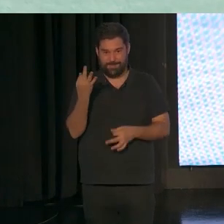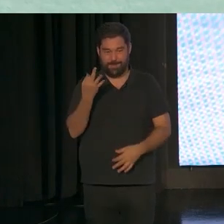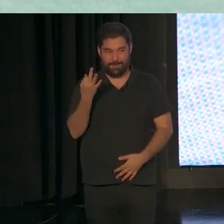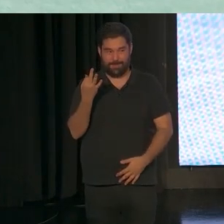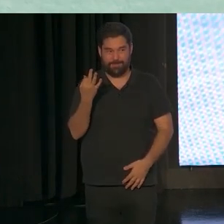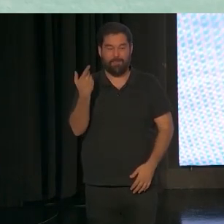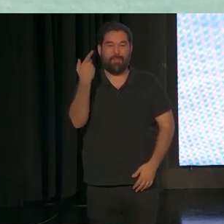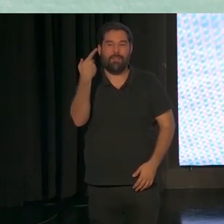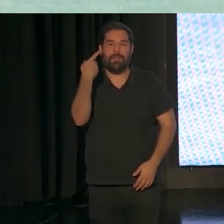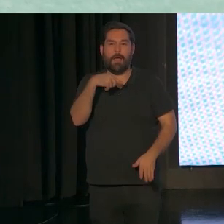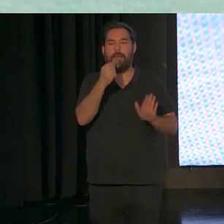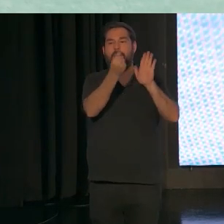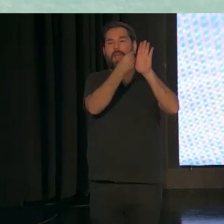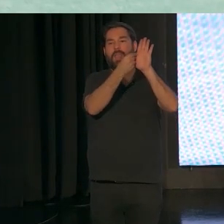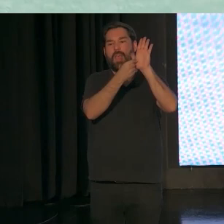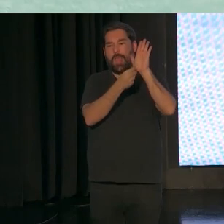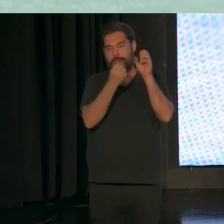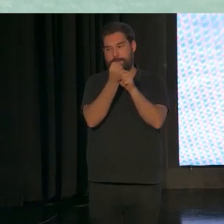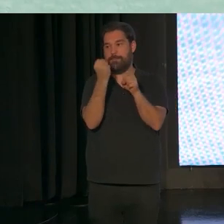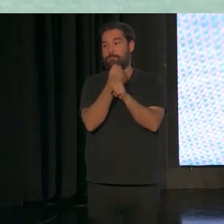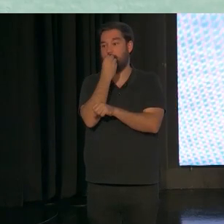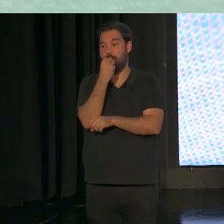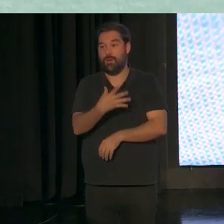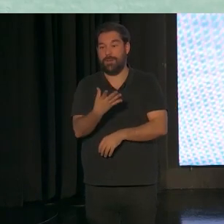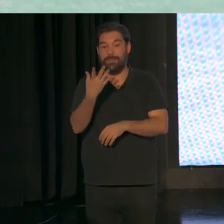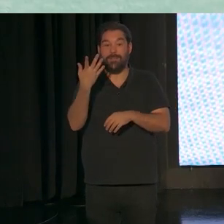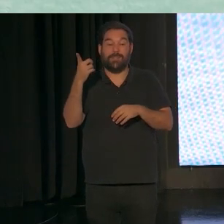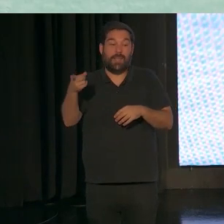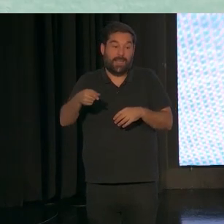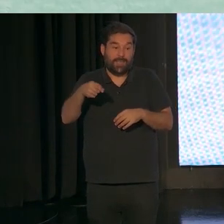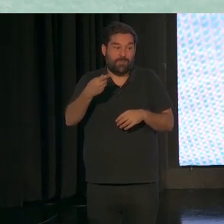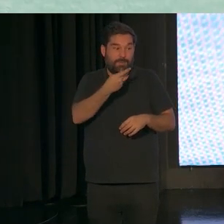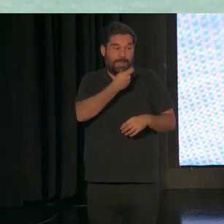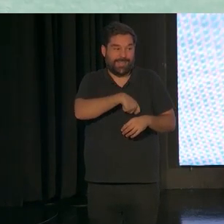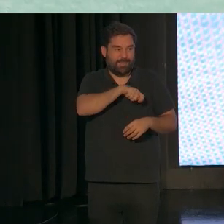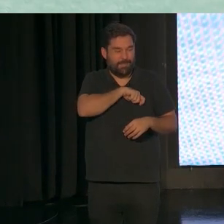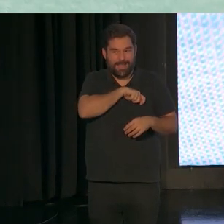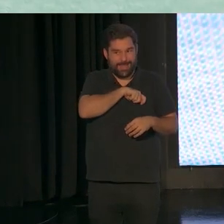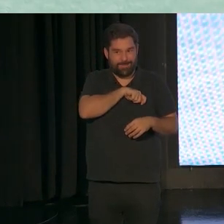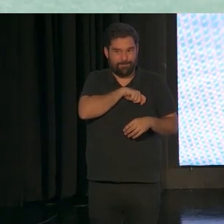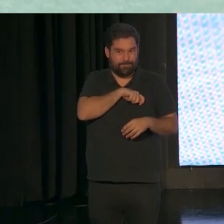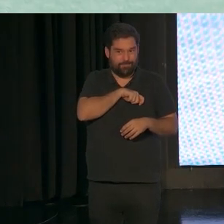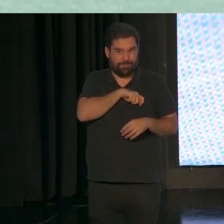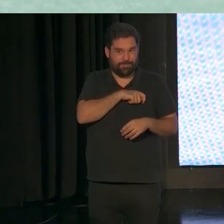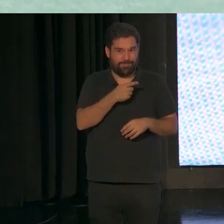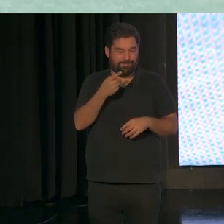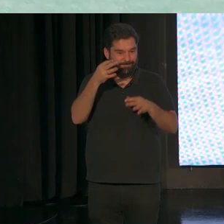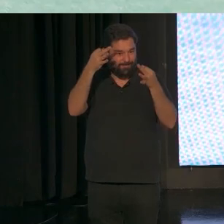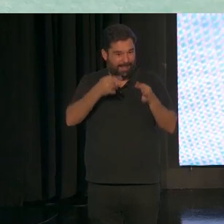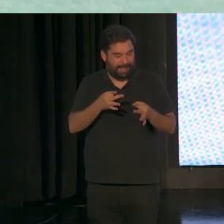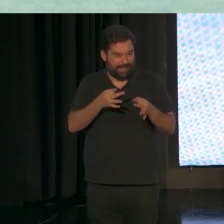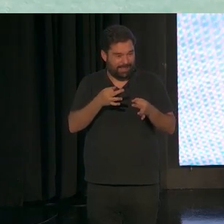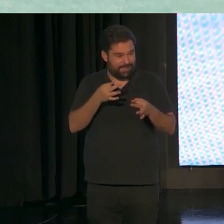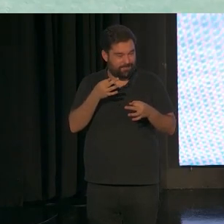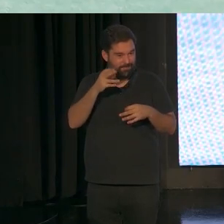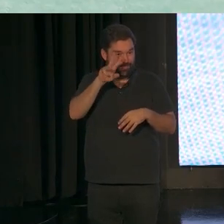tener buenas condiciones laborales Y eso os aseguro que en España está muy lejos de ser realidad es